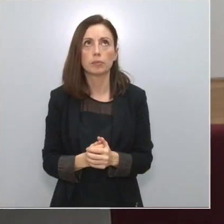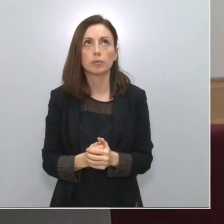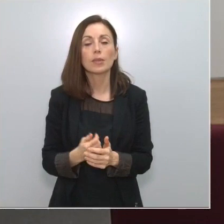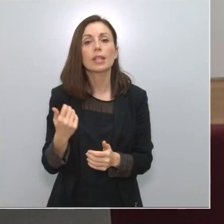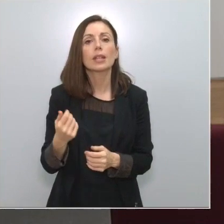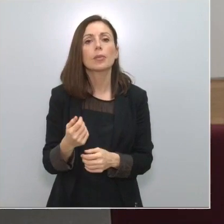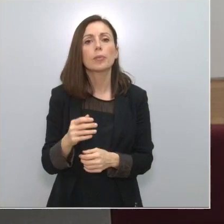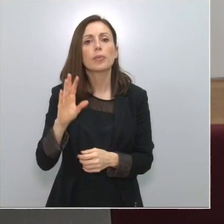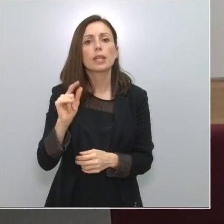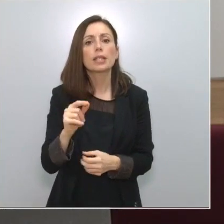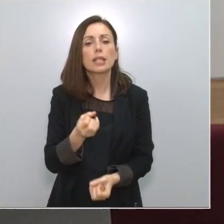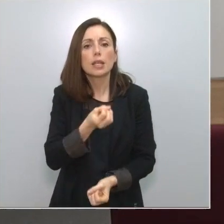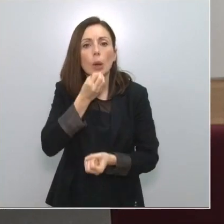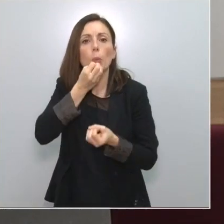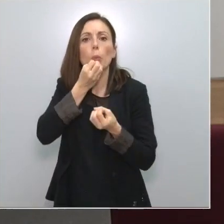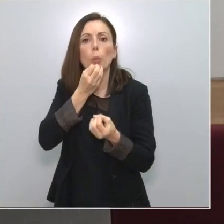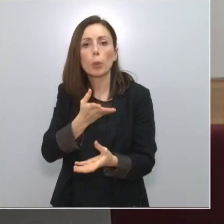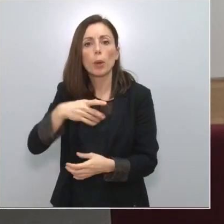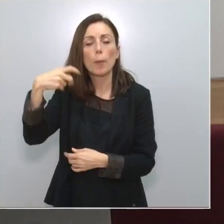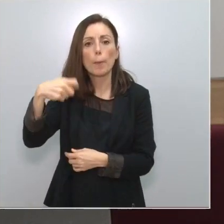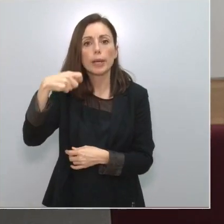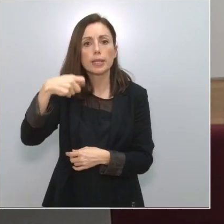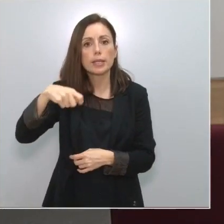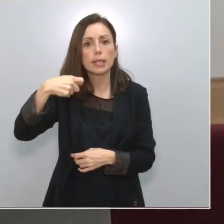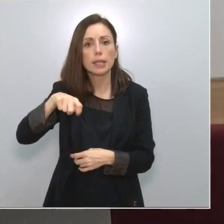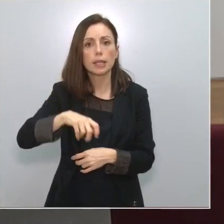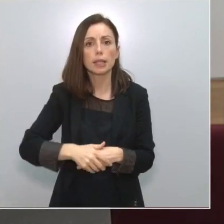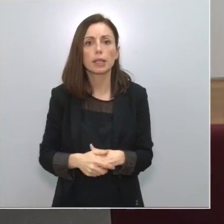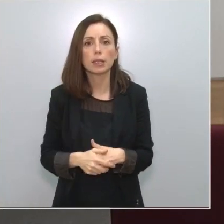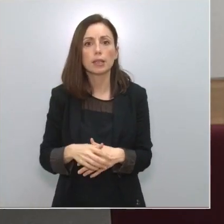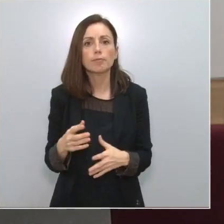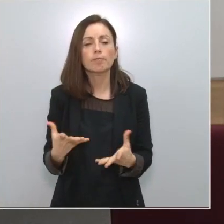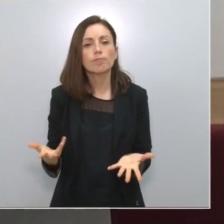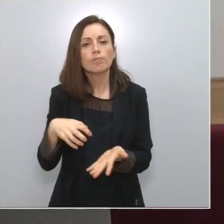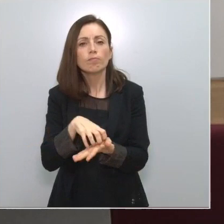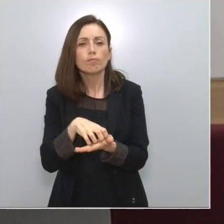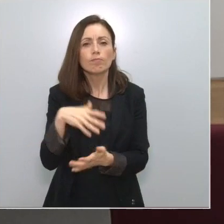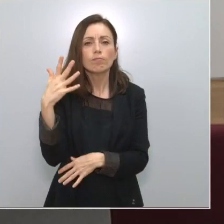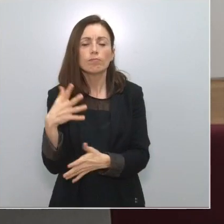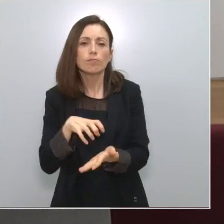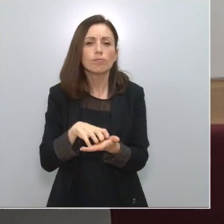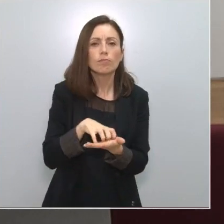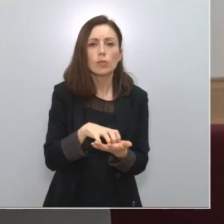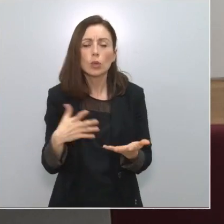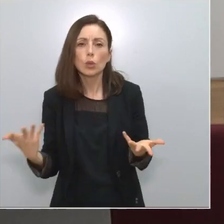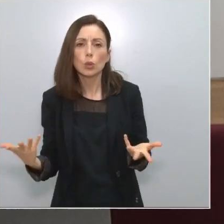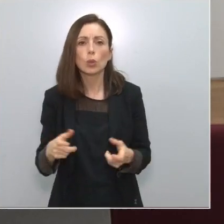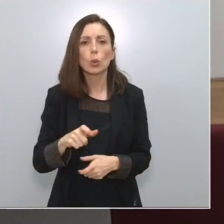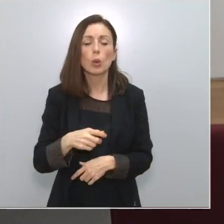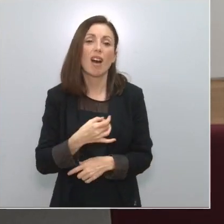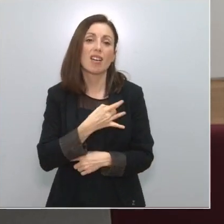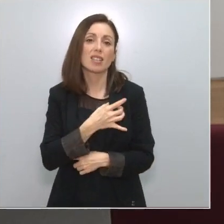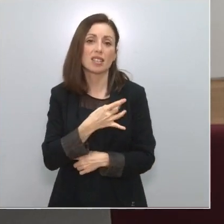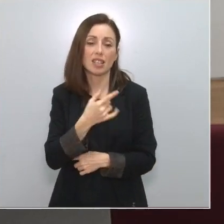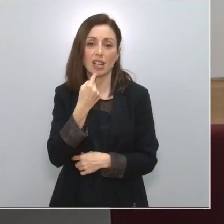Sí, quería trasladarle al presidente una inquietud que han expresado las organizaciones sindicales y que yo